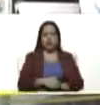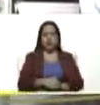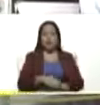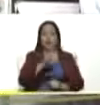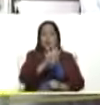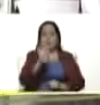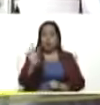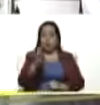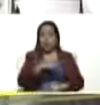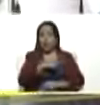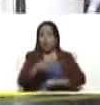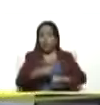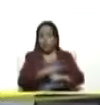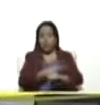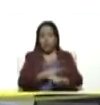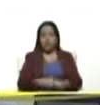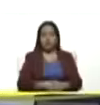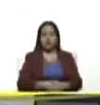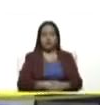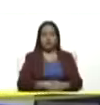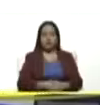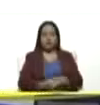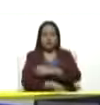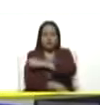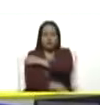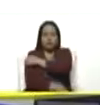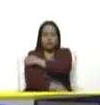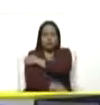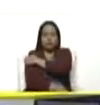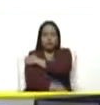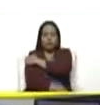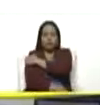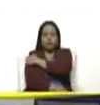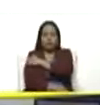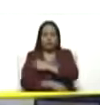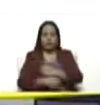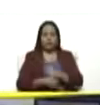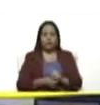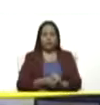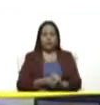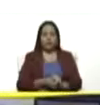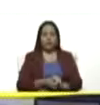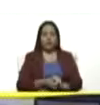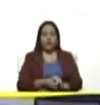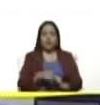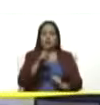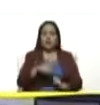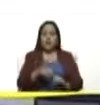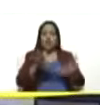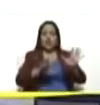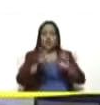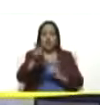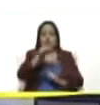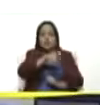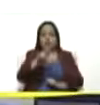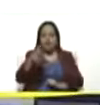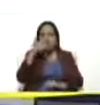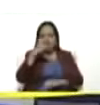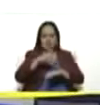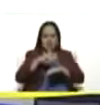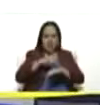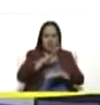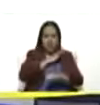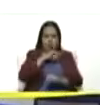44. Bueno, y también tenemos 12 catadores y catadoras venezolanos. Bienvenidos